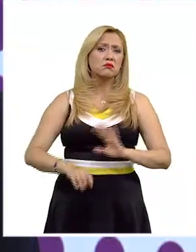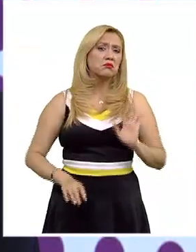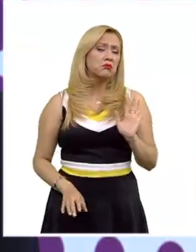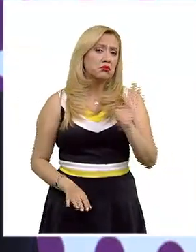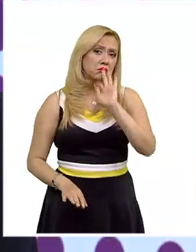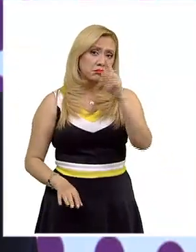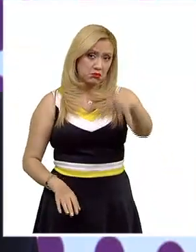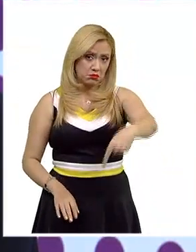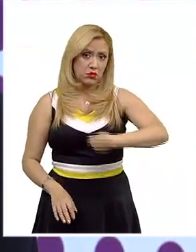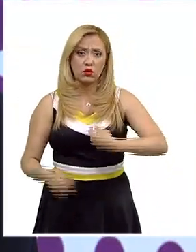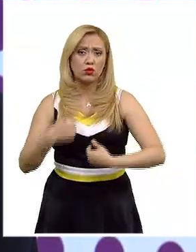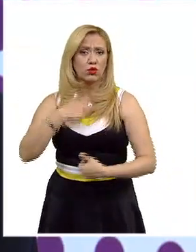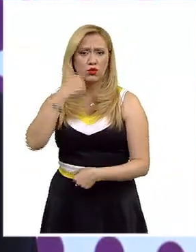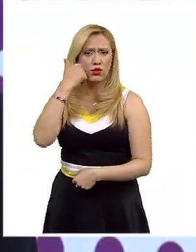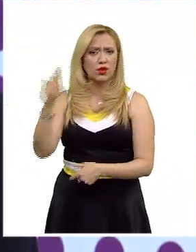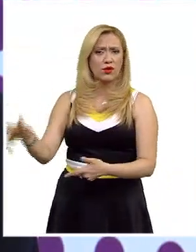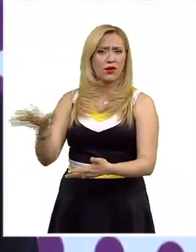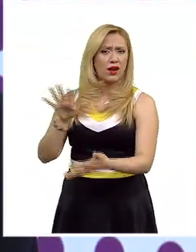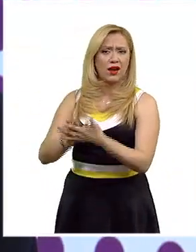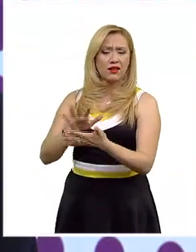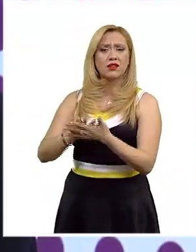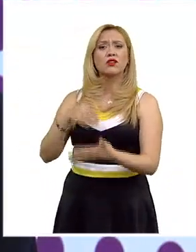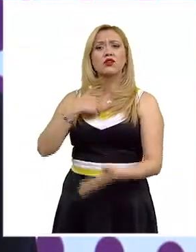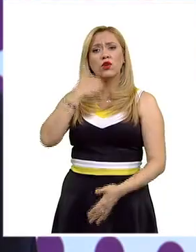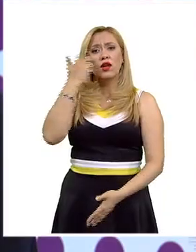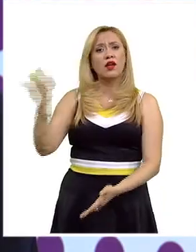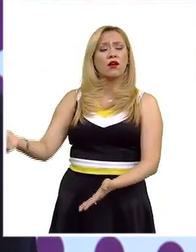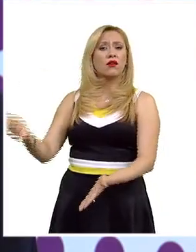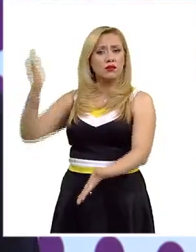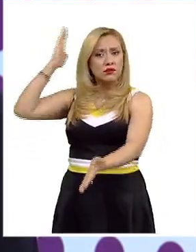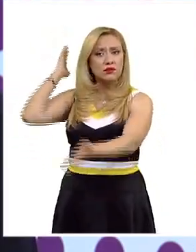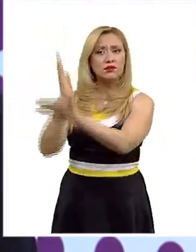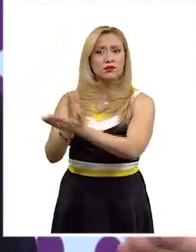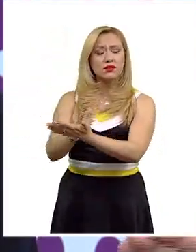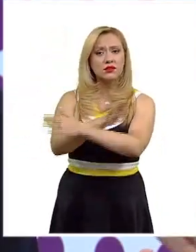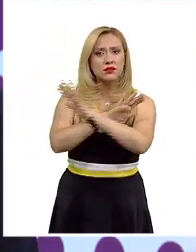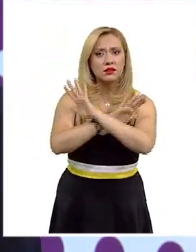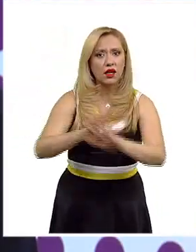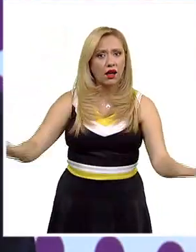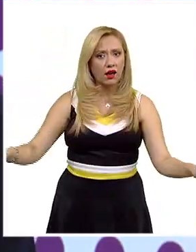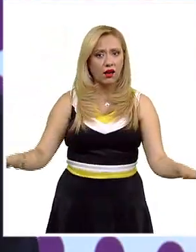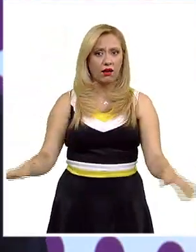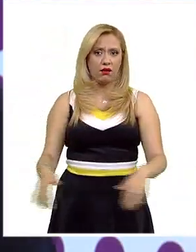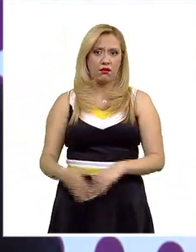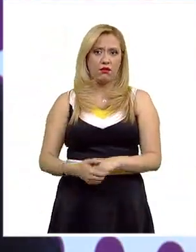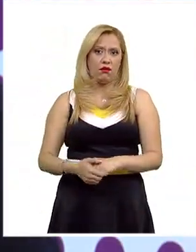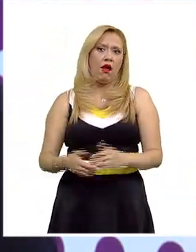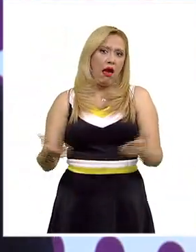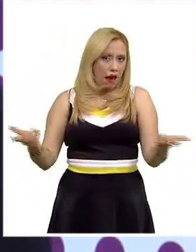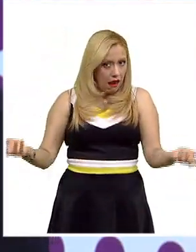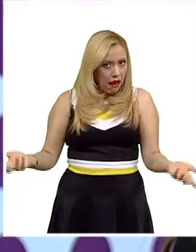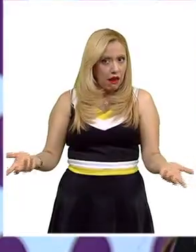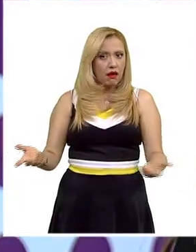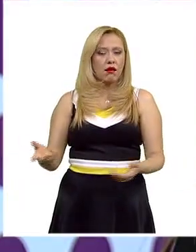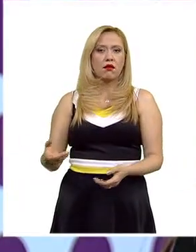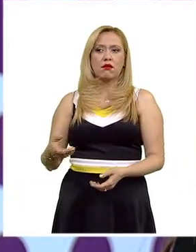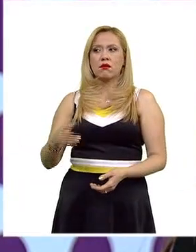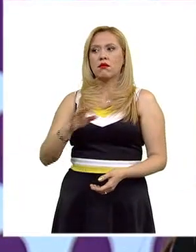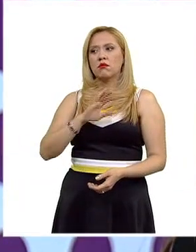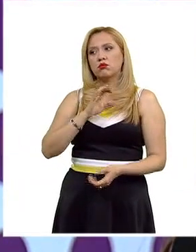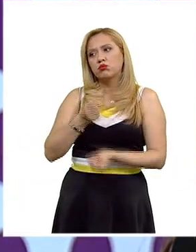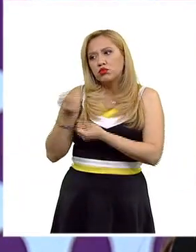me preguntara, yo no quiero que vaya a la cárcel, yo quiero que lo deje de hacer conmigo y con las otras mujeres y punto, ¿no? Entonces, si nosotros le damos